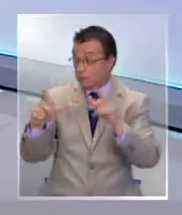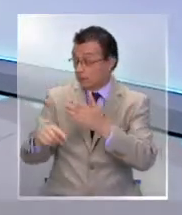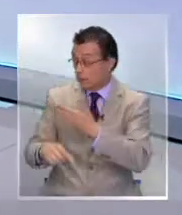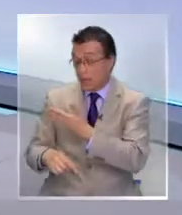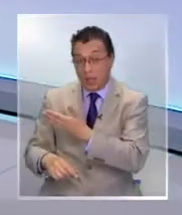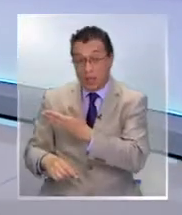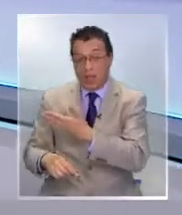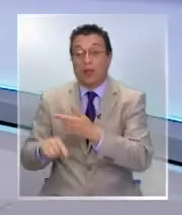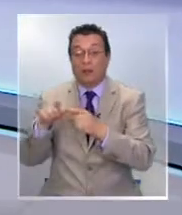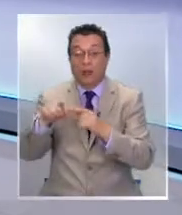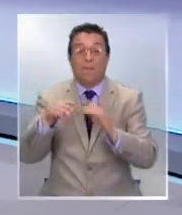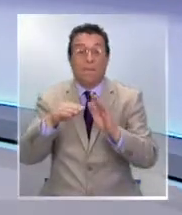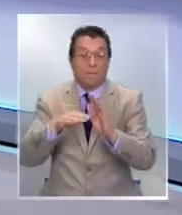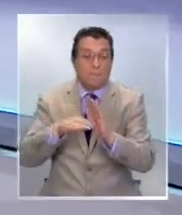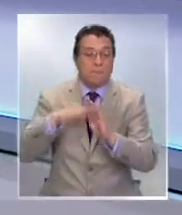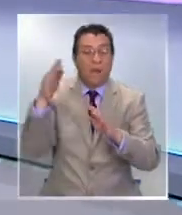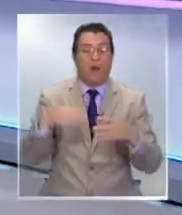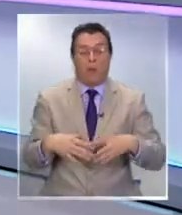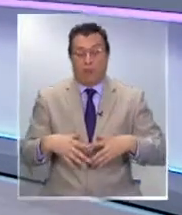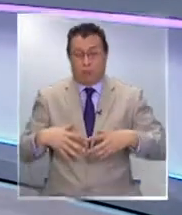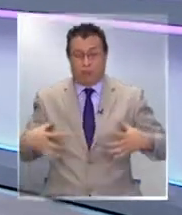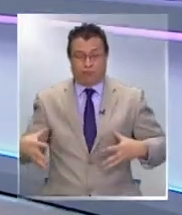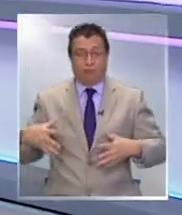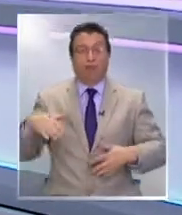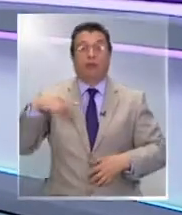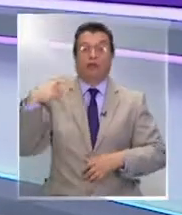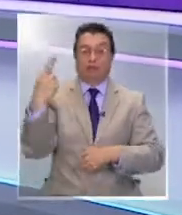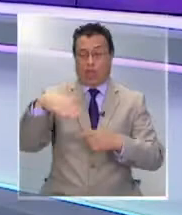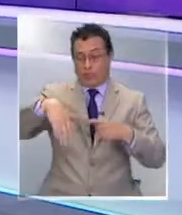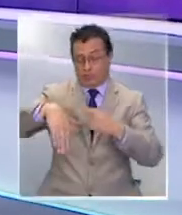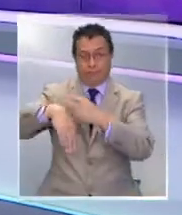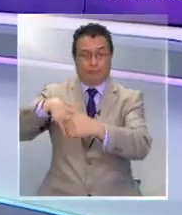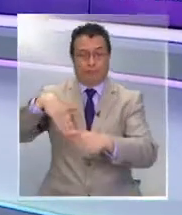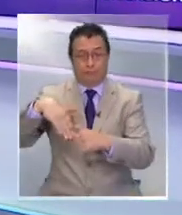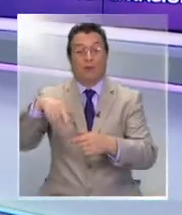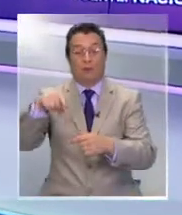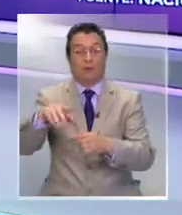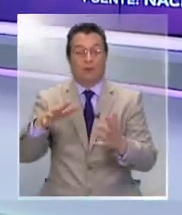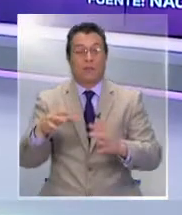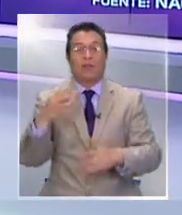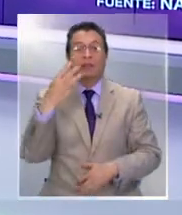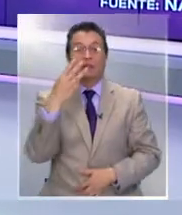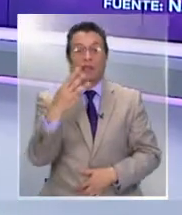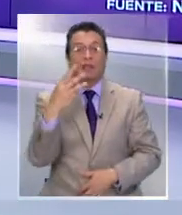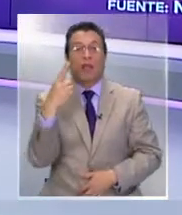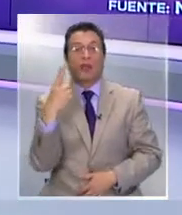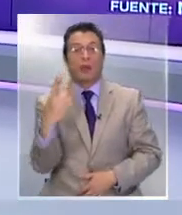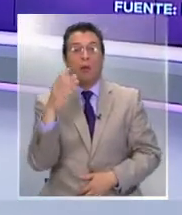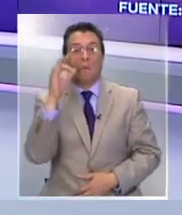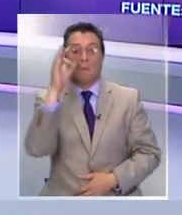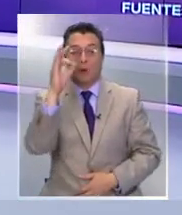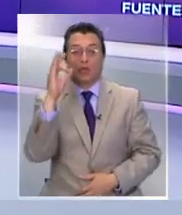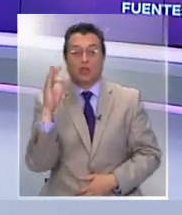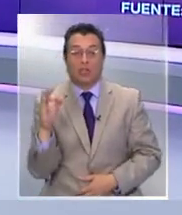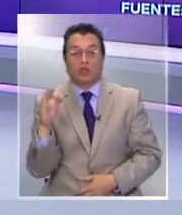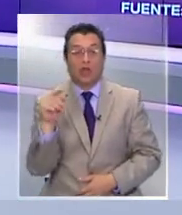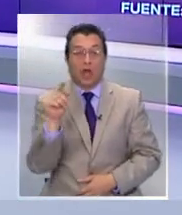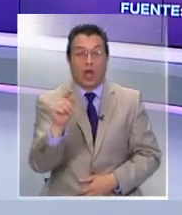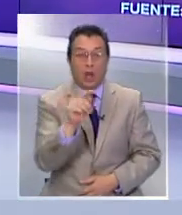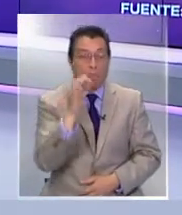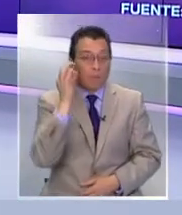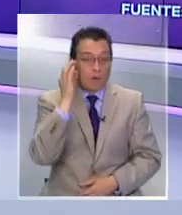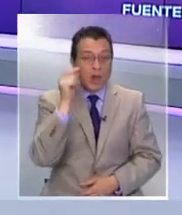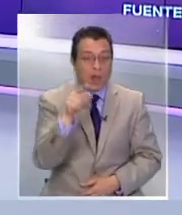son las más obesas de la región alcanzando ni más ni menos que el 31 por ciento de ellas